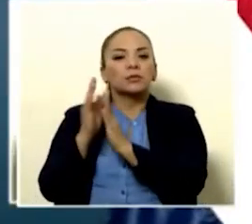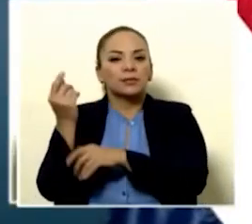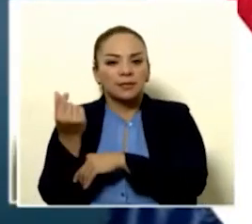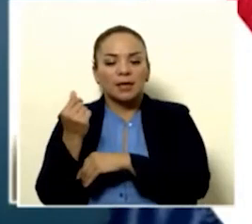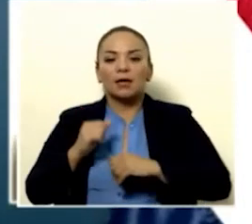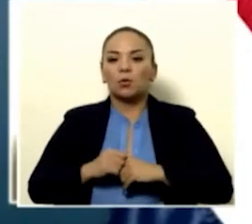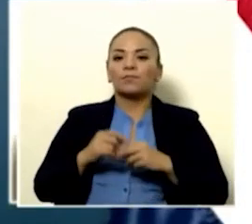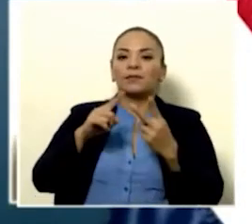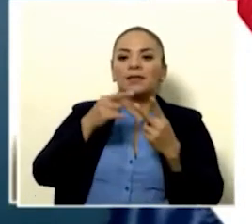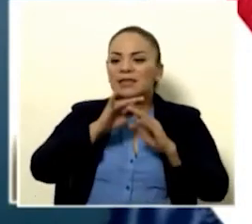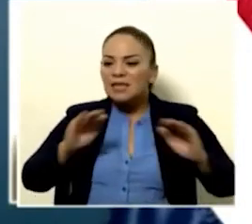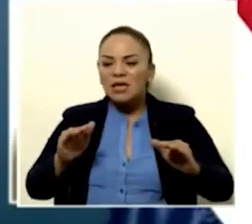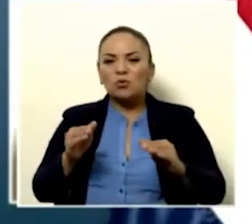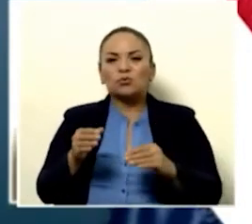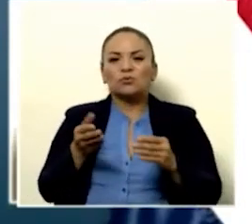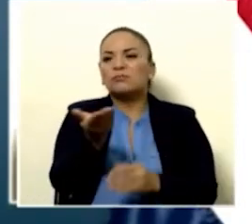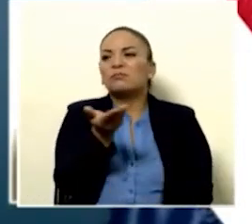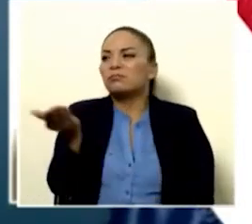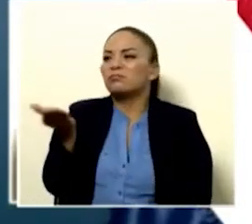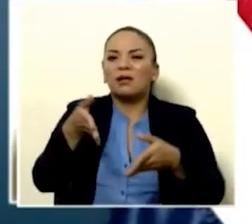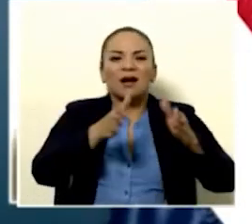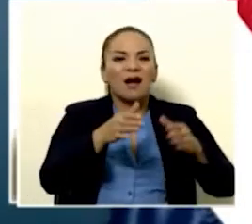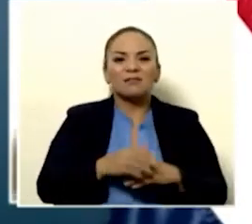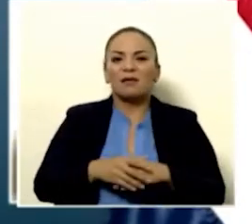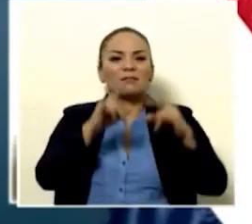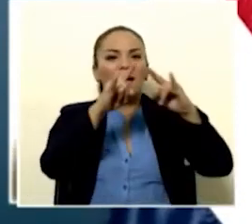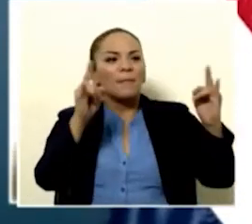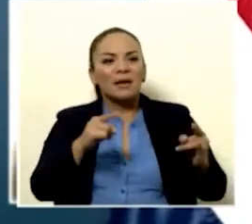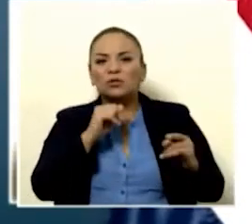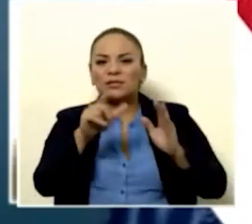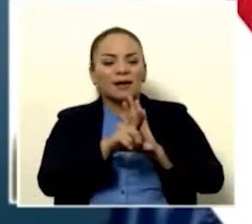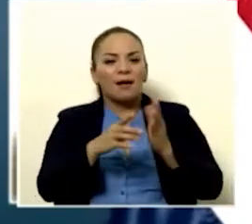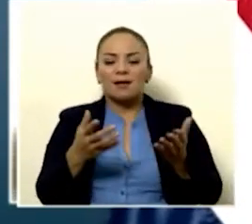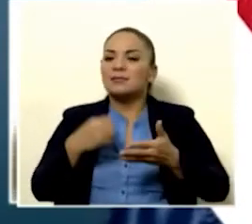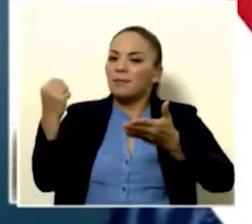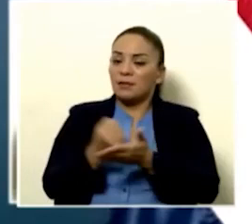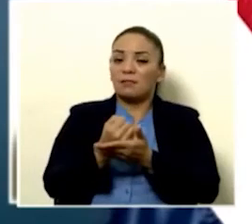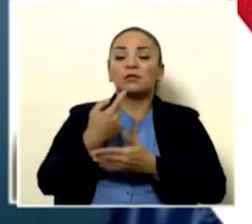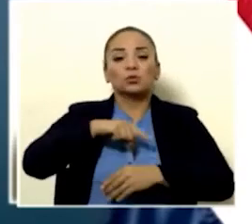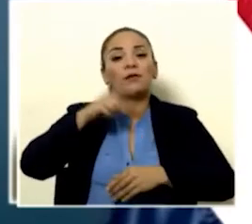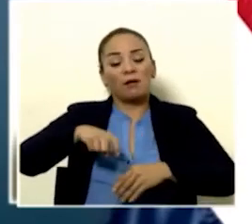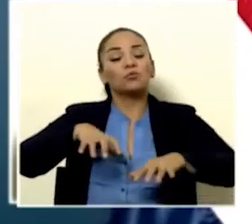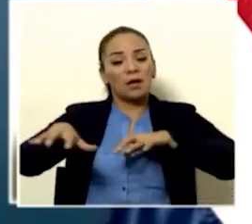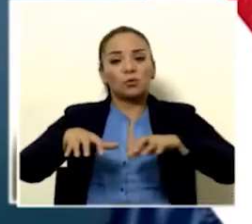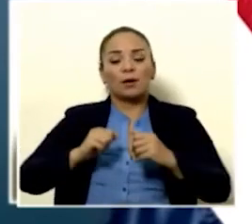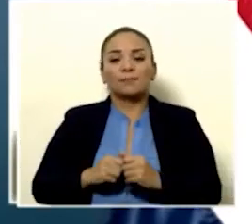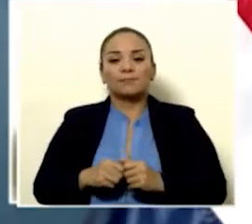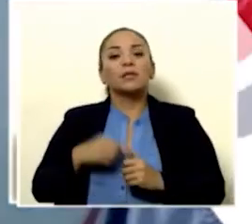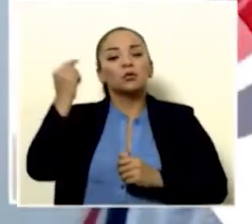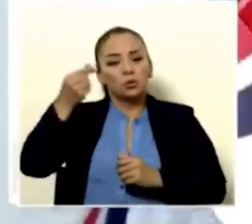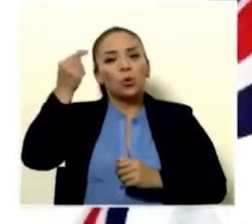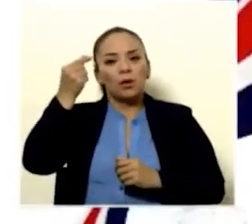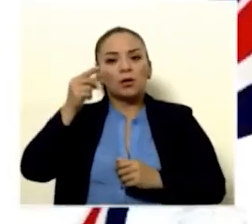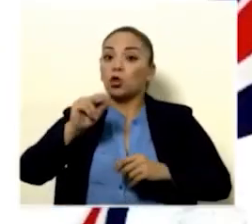dinero, niños solicitando dinero, campamentos ilegales. Lamentablemente llegó el momento de actuar y este gobierno